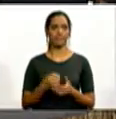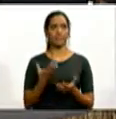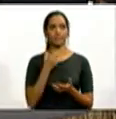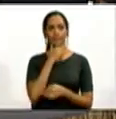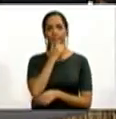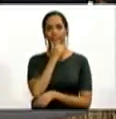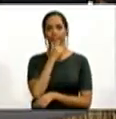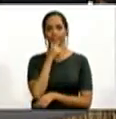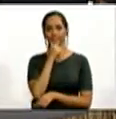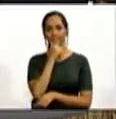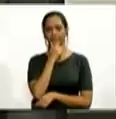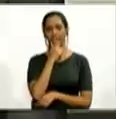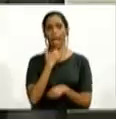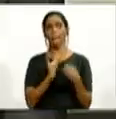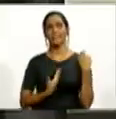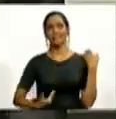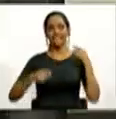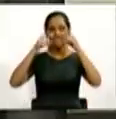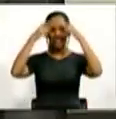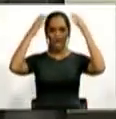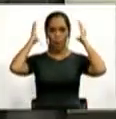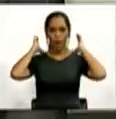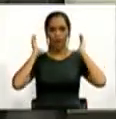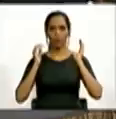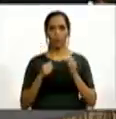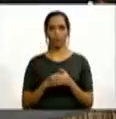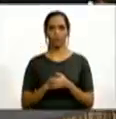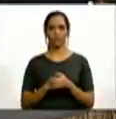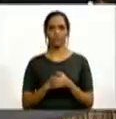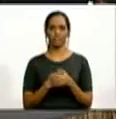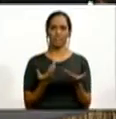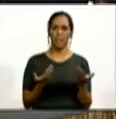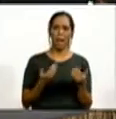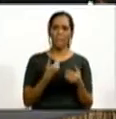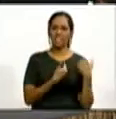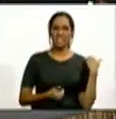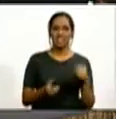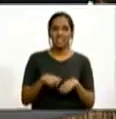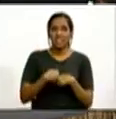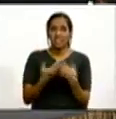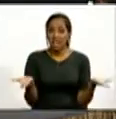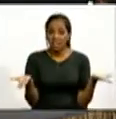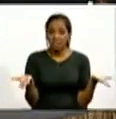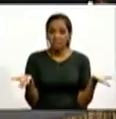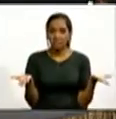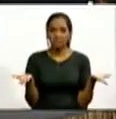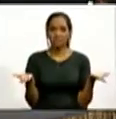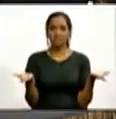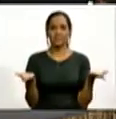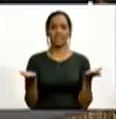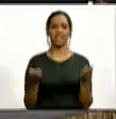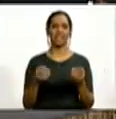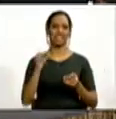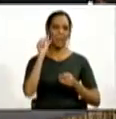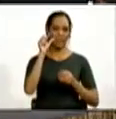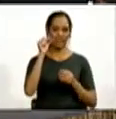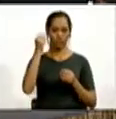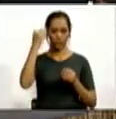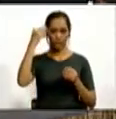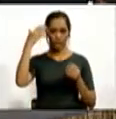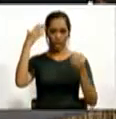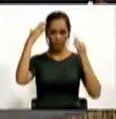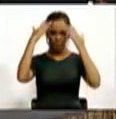El presidente Ramos Alup. Bueno, si tú eres el presidente, ¿cómo le llaman presidente de qué a Ramos Alup? O sea, este pequeño lapsus de su